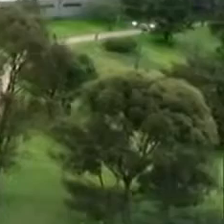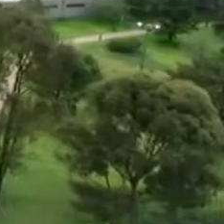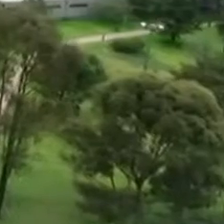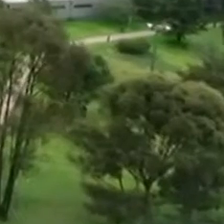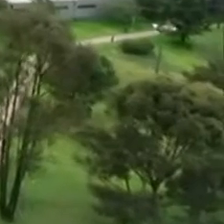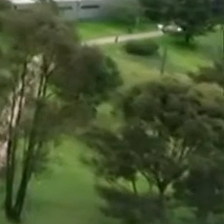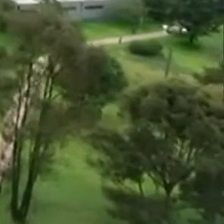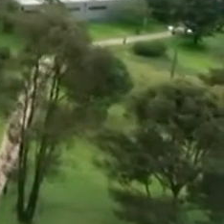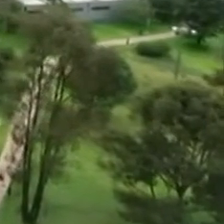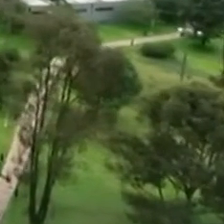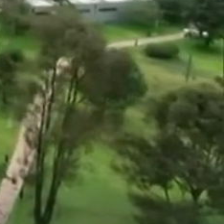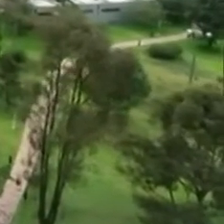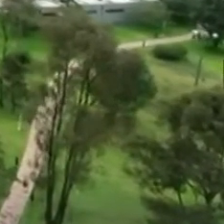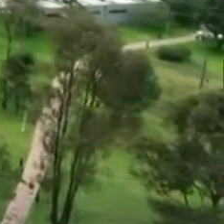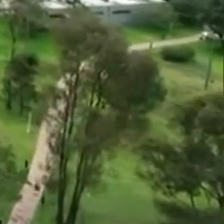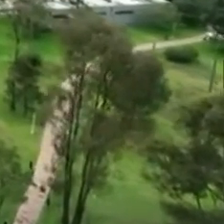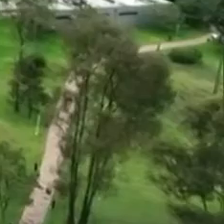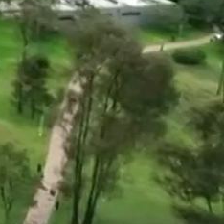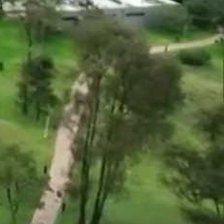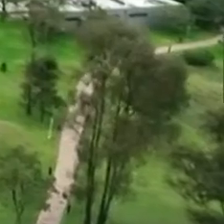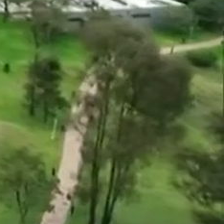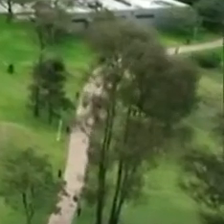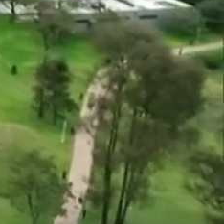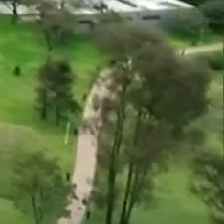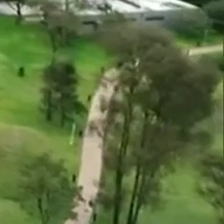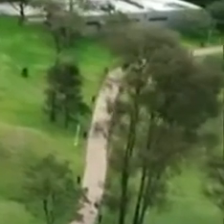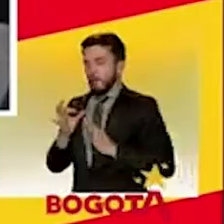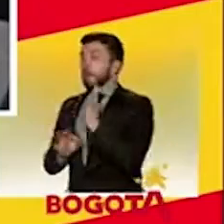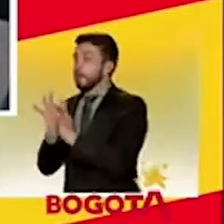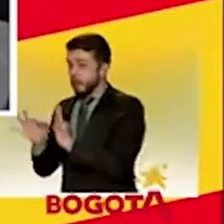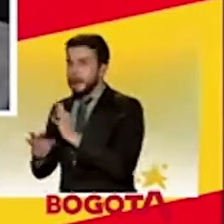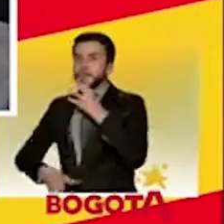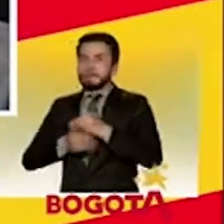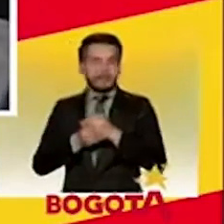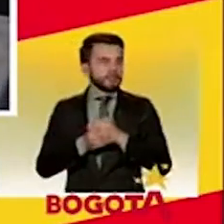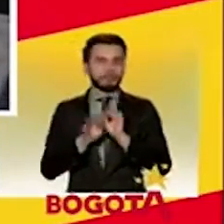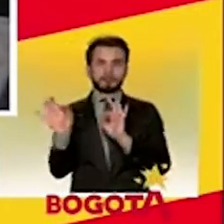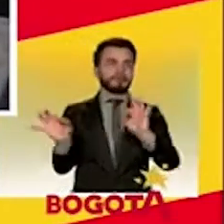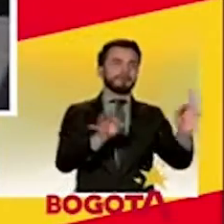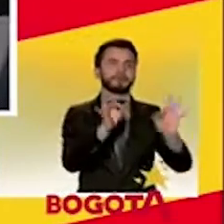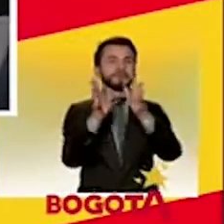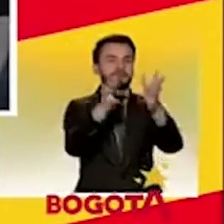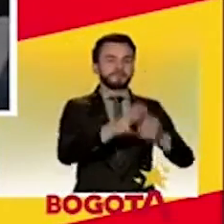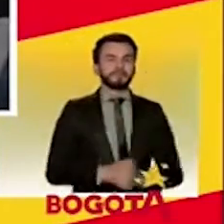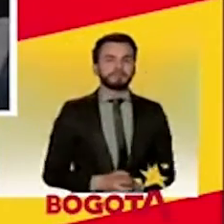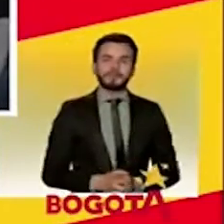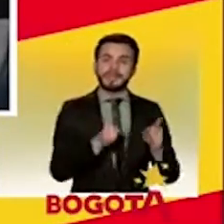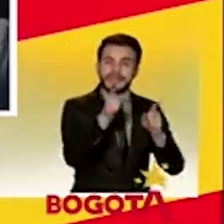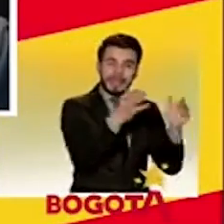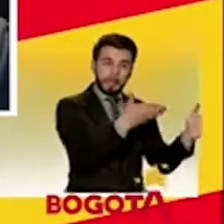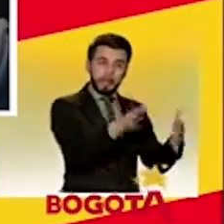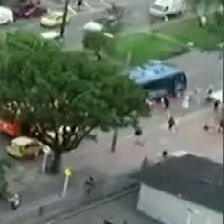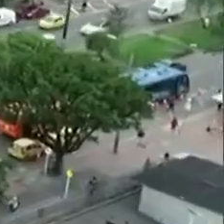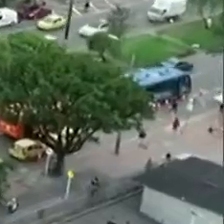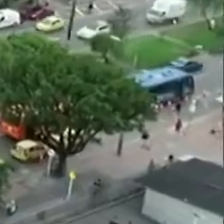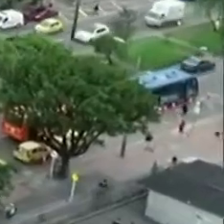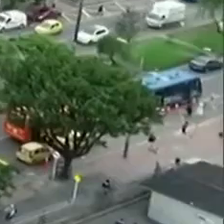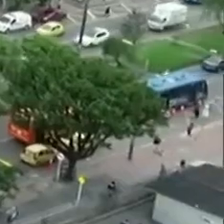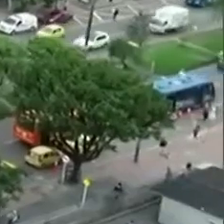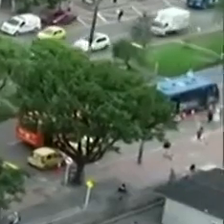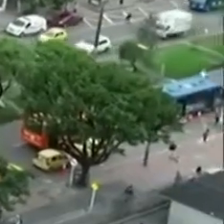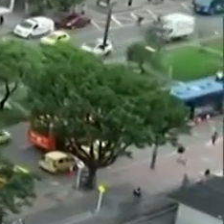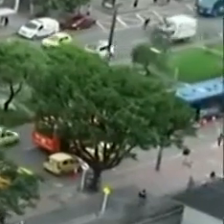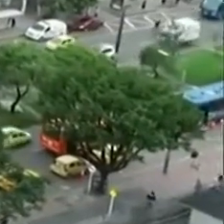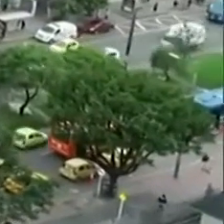antes. En materia ambiental, con el propósito de reverdecer a Bogotá, también recibió el visto bueno de Germán Andrade, ambientalista